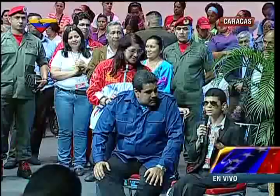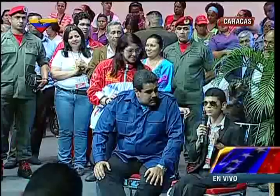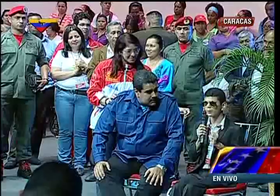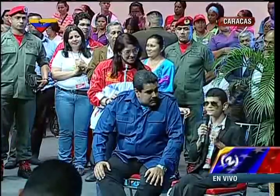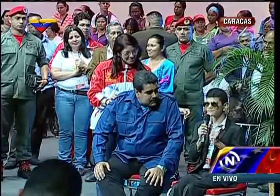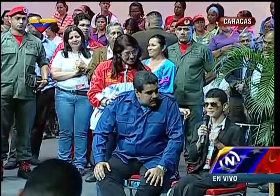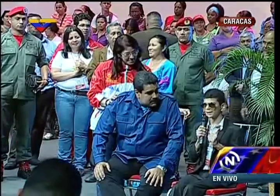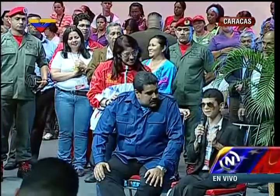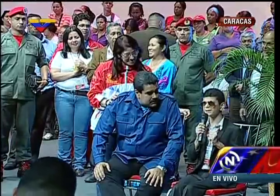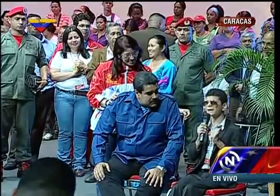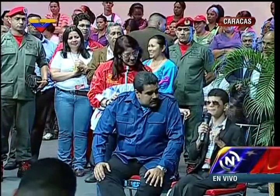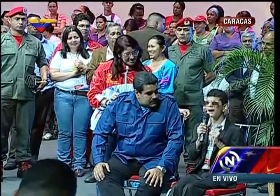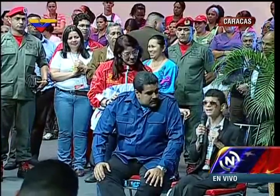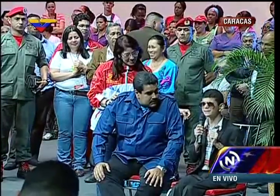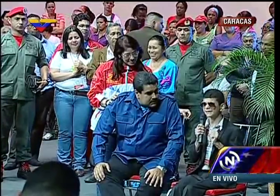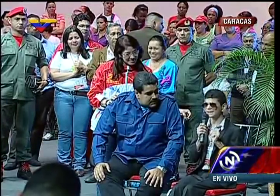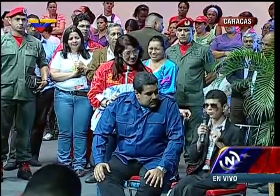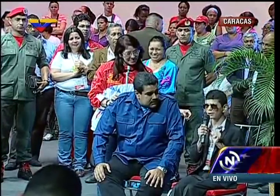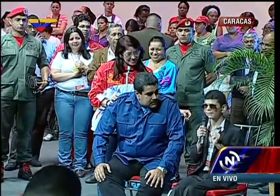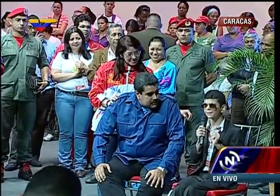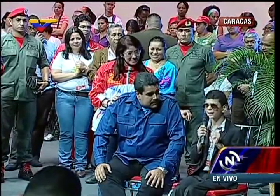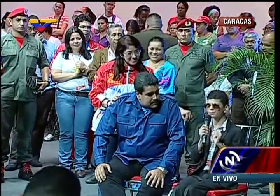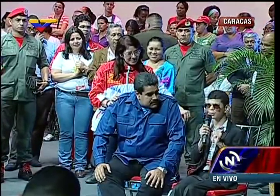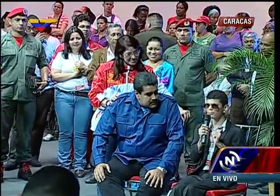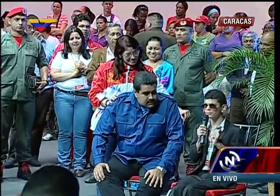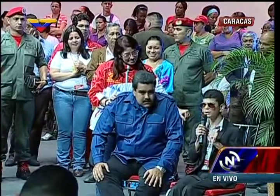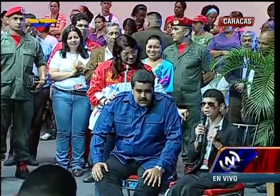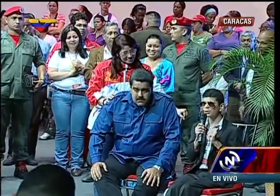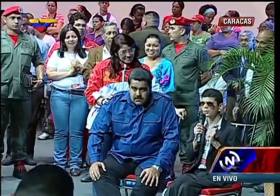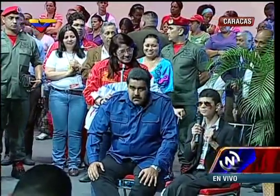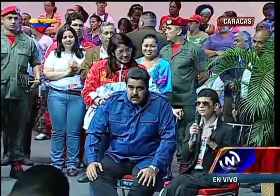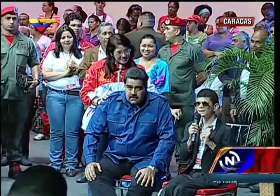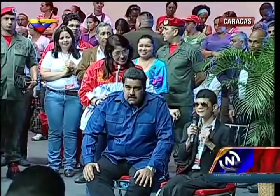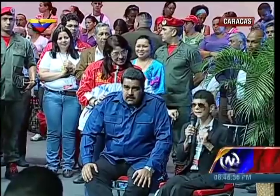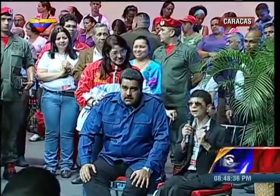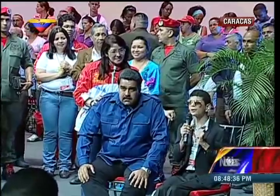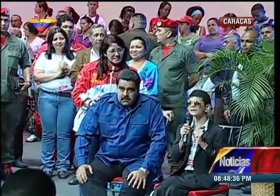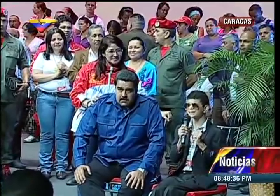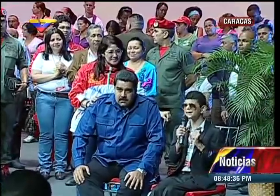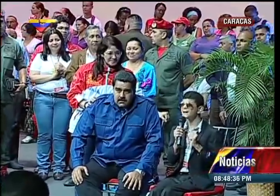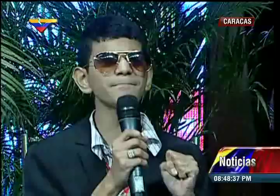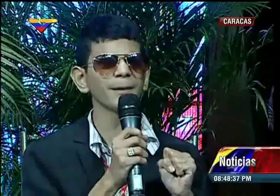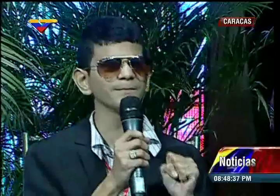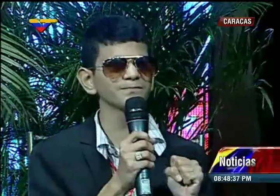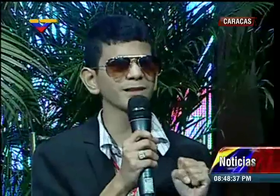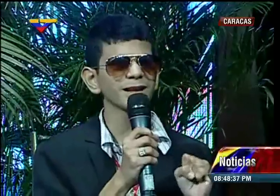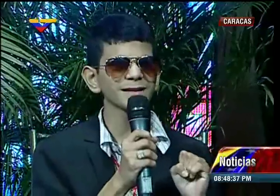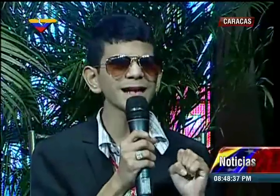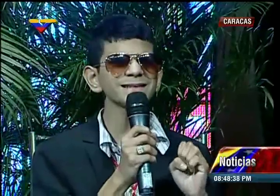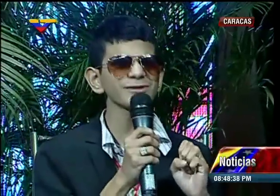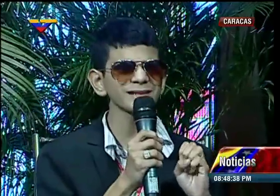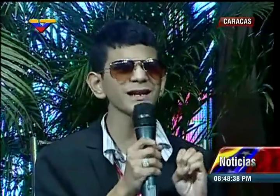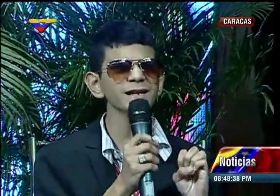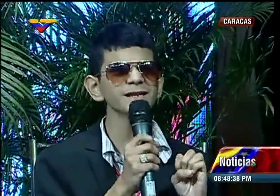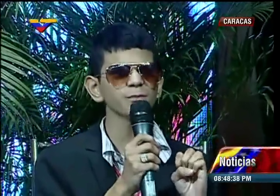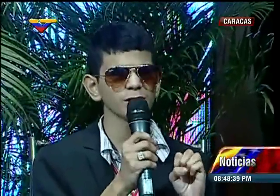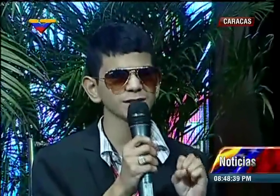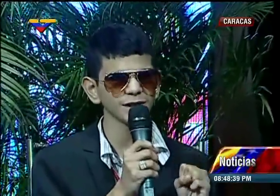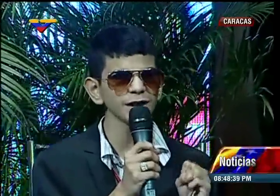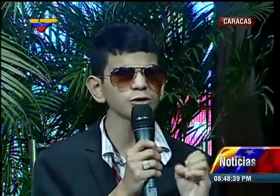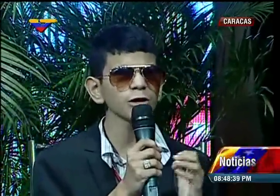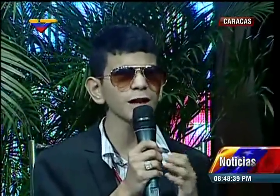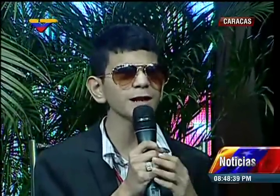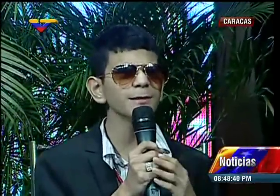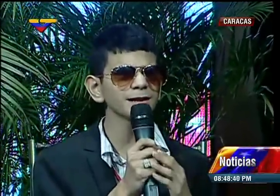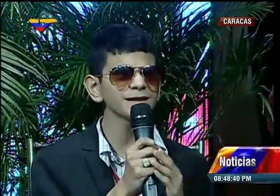lo digo, quien quiera patria quiero que vengan conmigo. Quiero que sepan que el socialismo